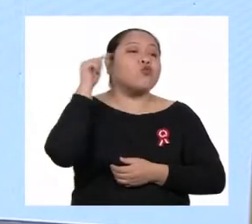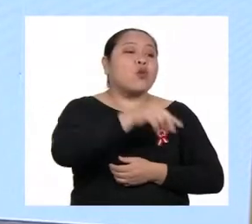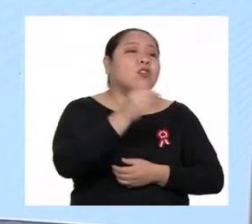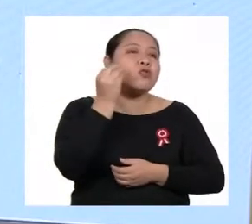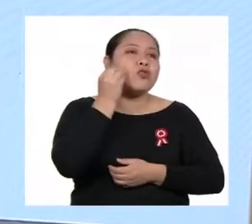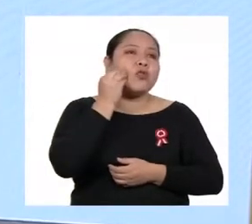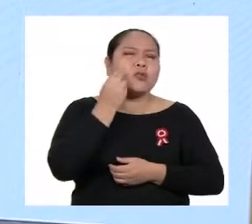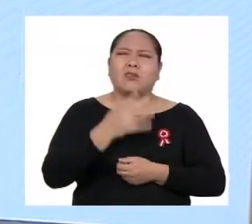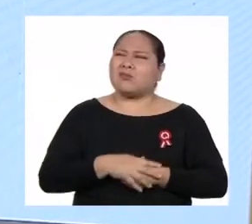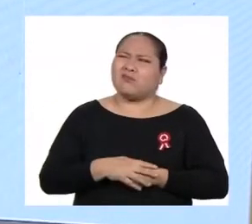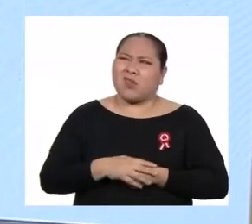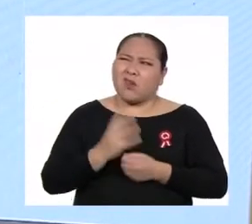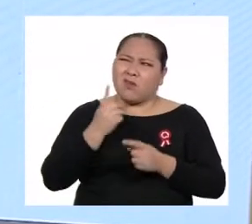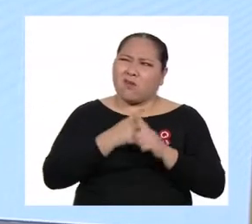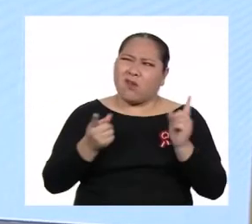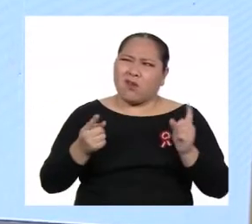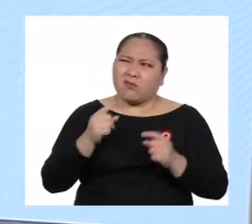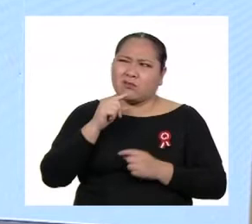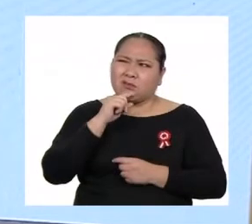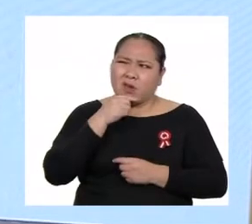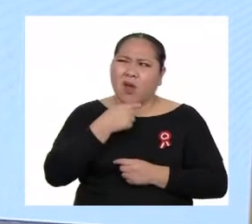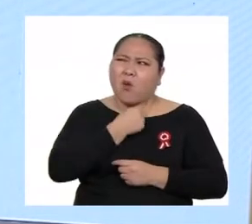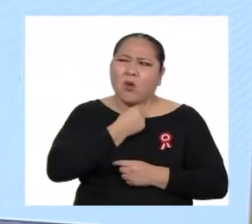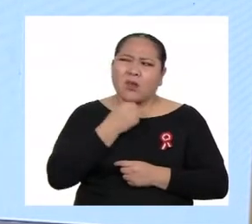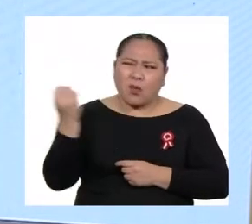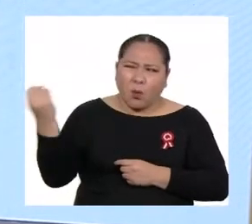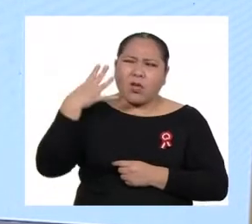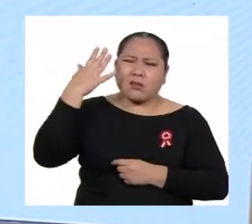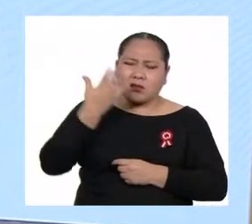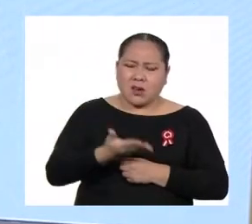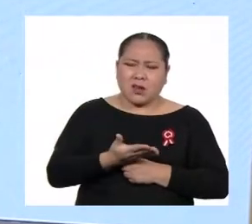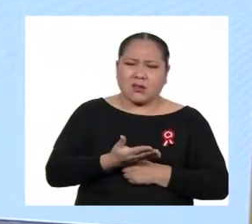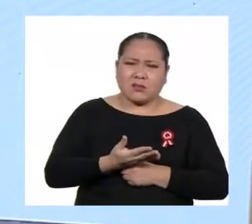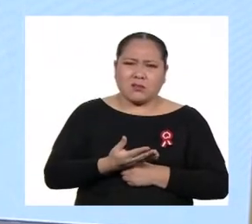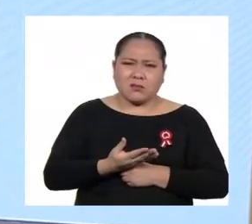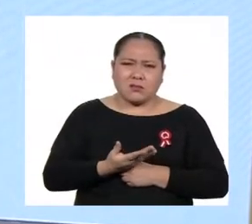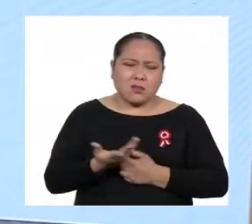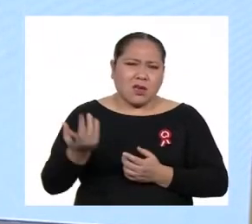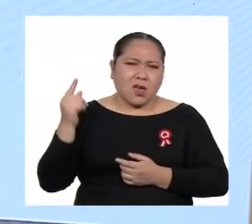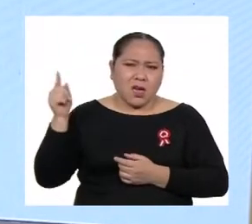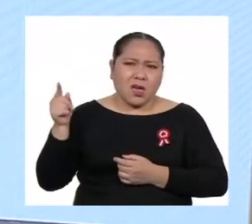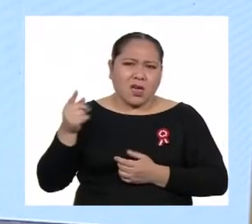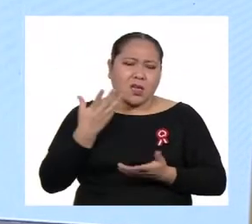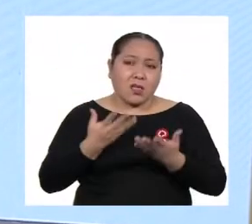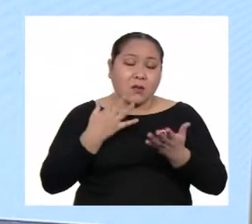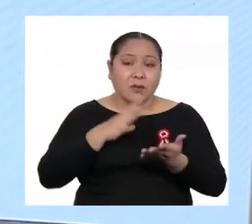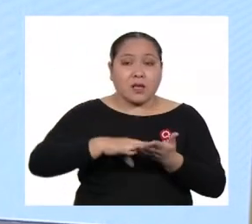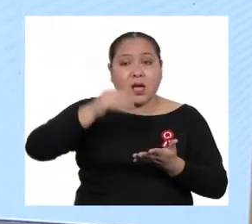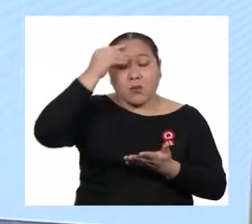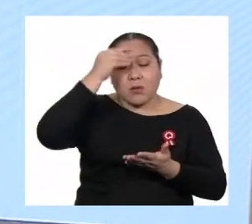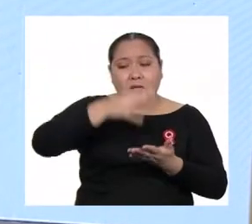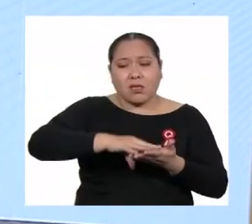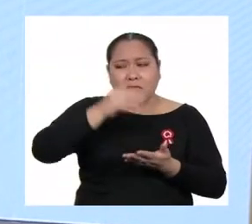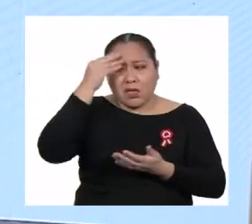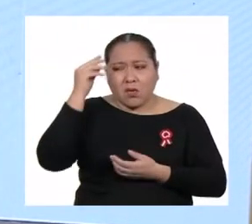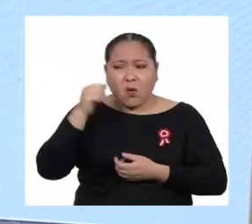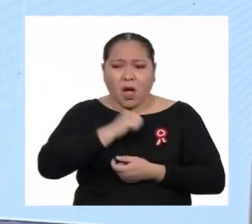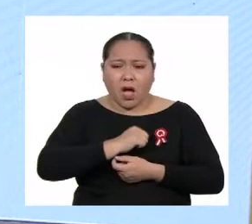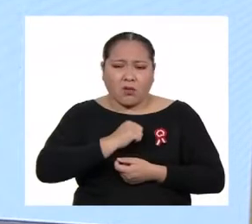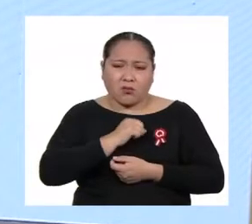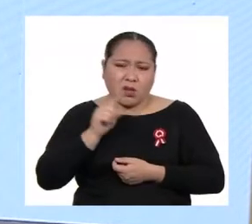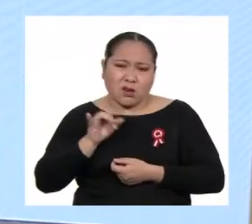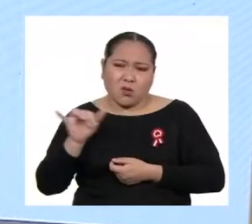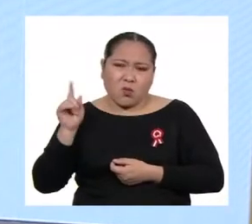Pucha, qué feo. ¿Cómo tu abuelita te va a hablar así? Supongo que la abuela debe haber aprendido en algún lado a actuar de esa manera.